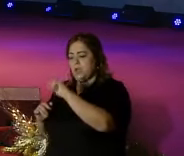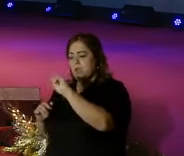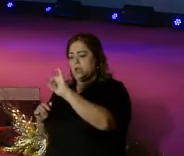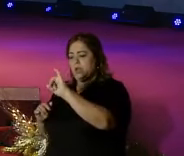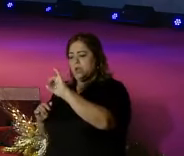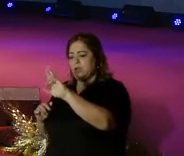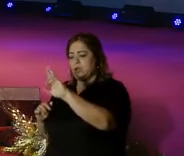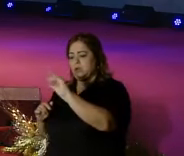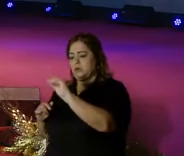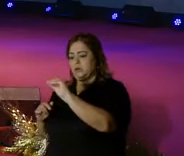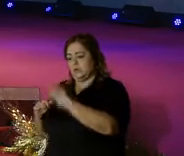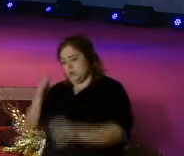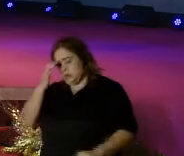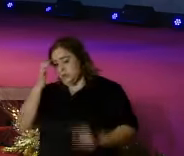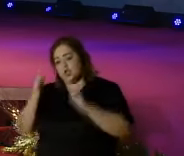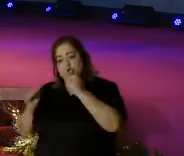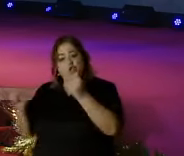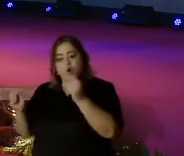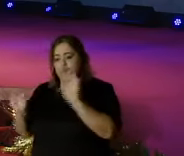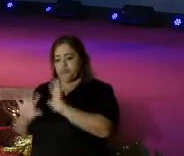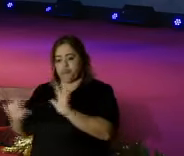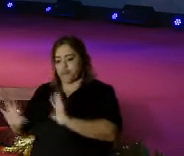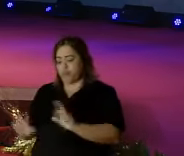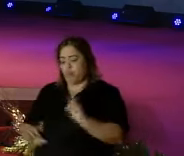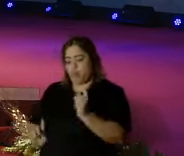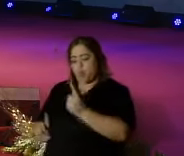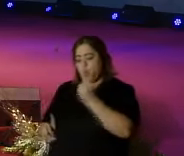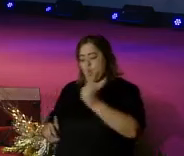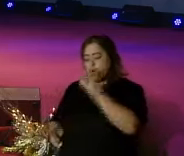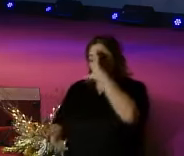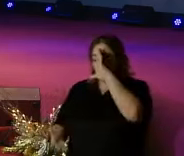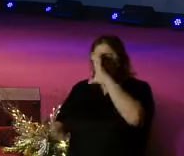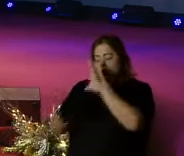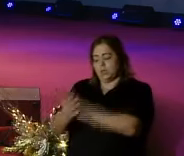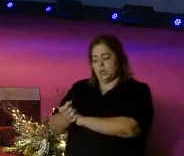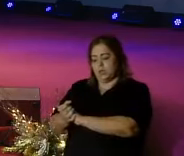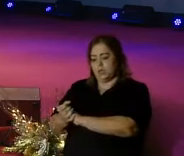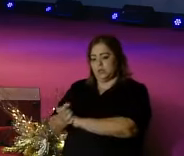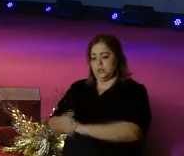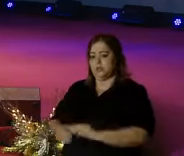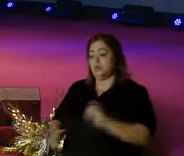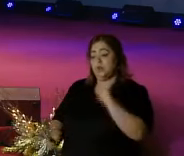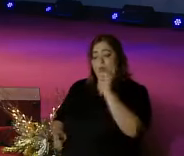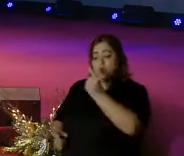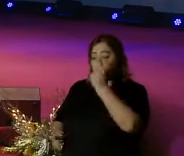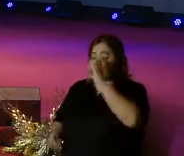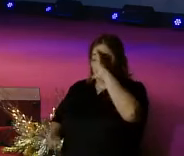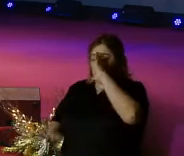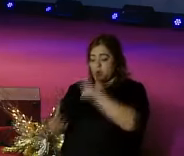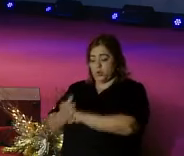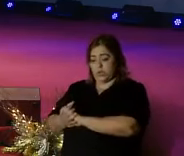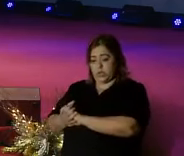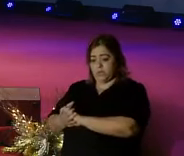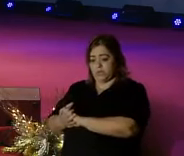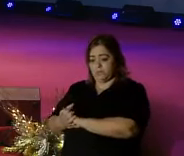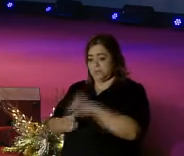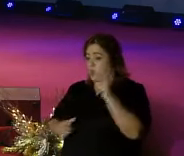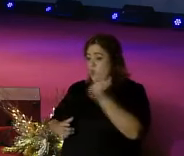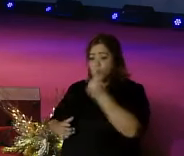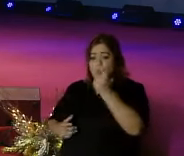temas, no temas, cree solamente, solo cree, solo